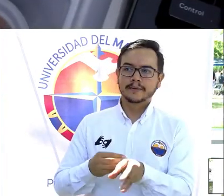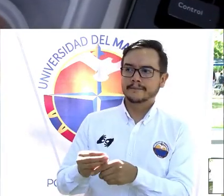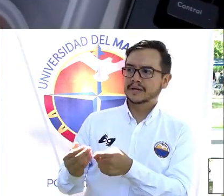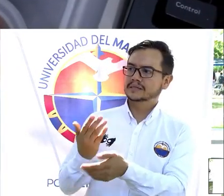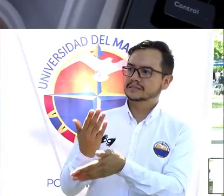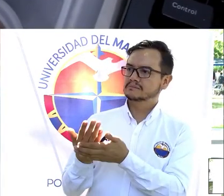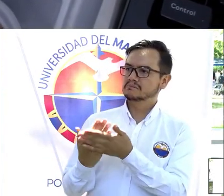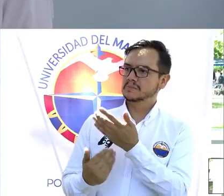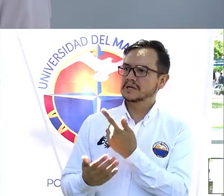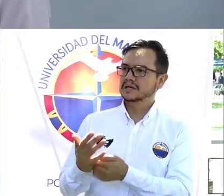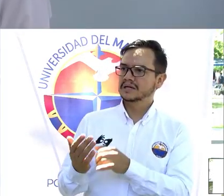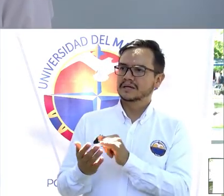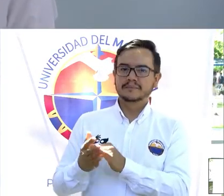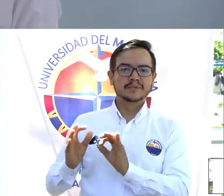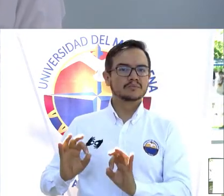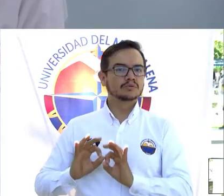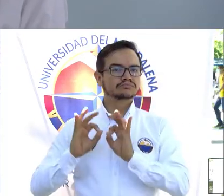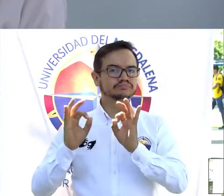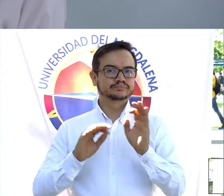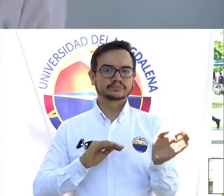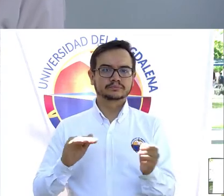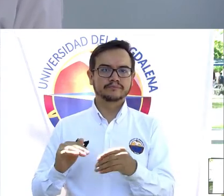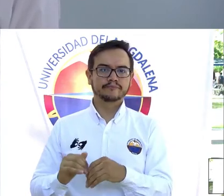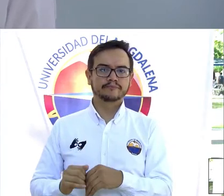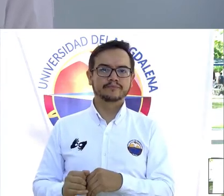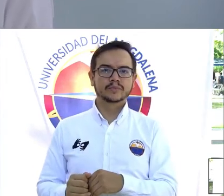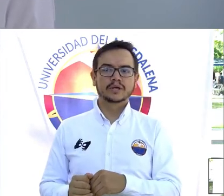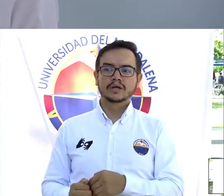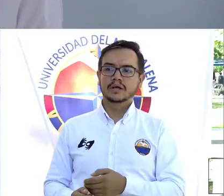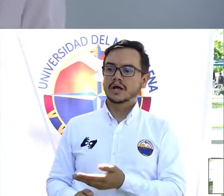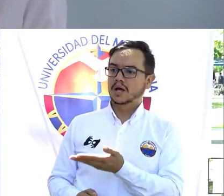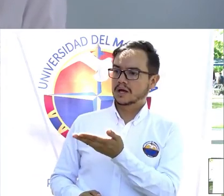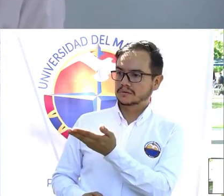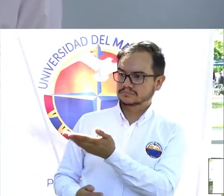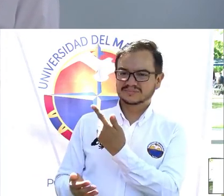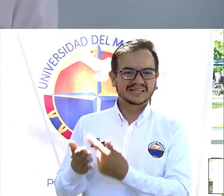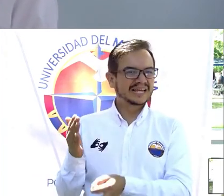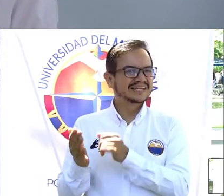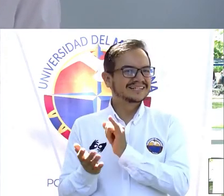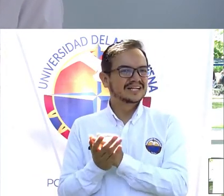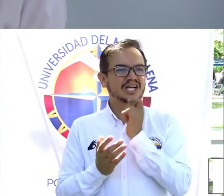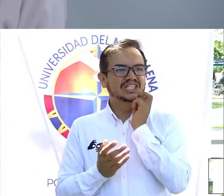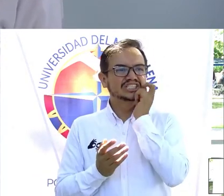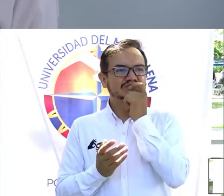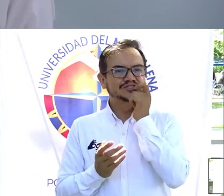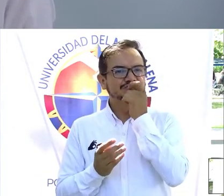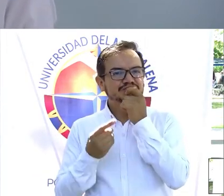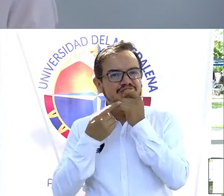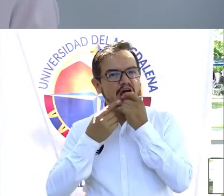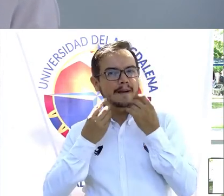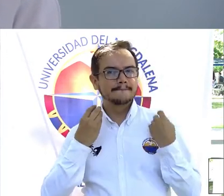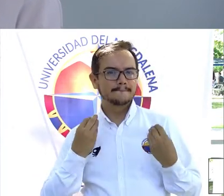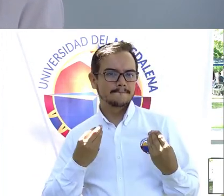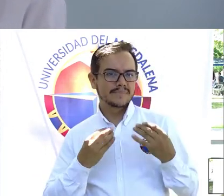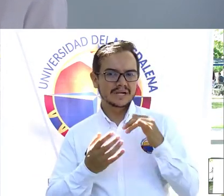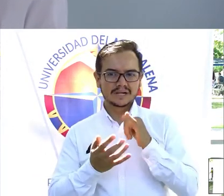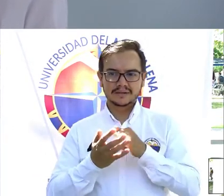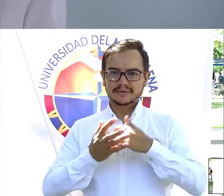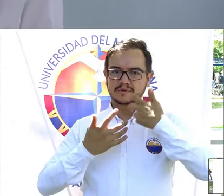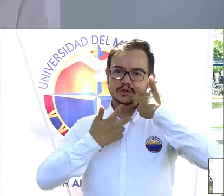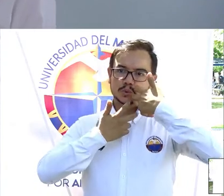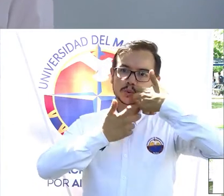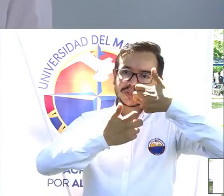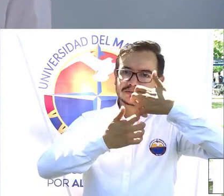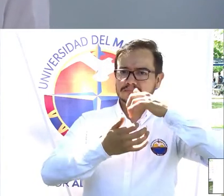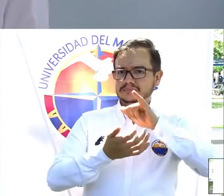nuestros equipos. Los escáneres son equipos dentales que utilizamos para la eliminación del biofilm